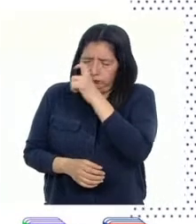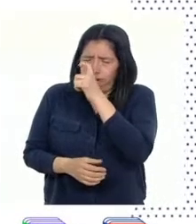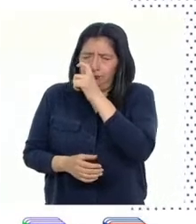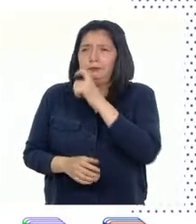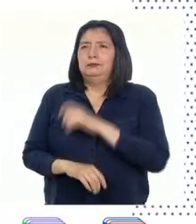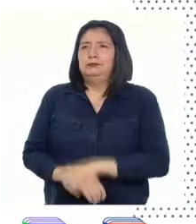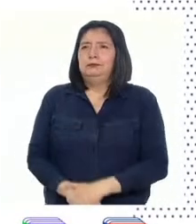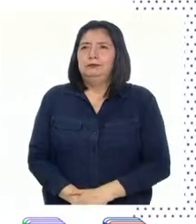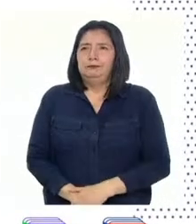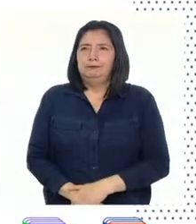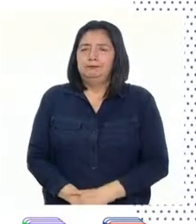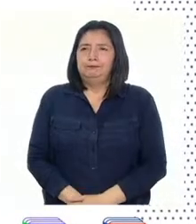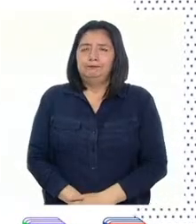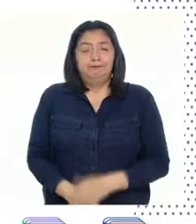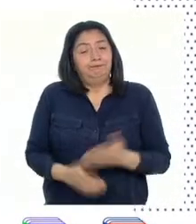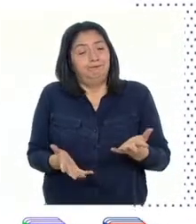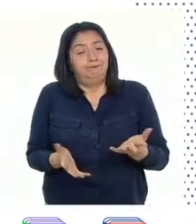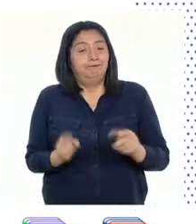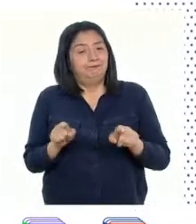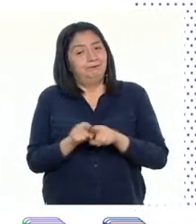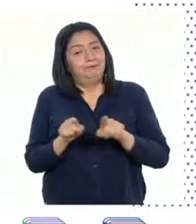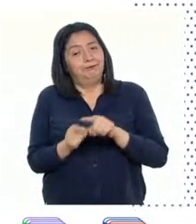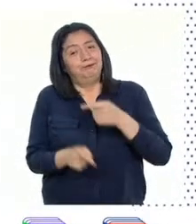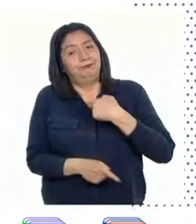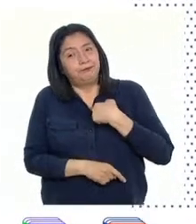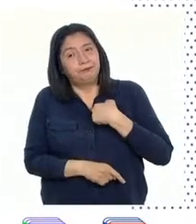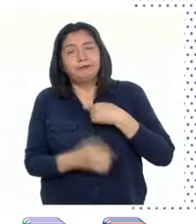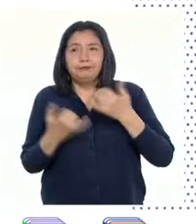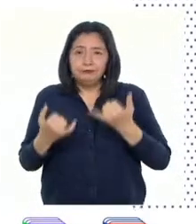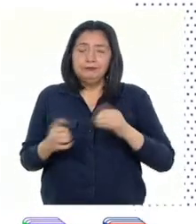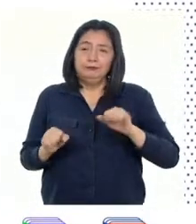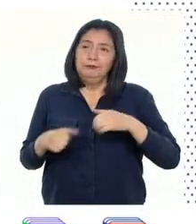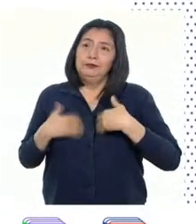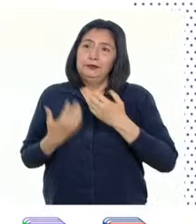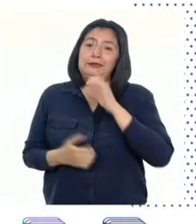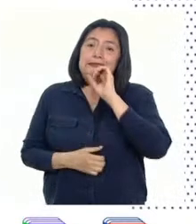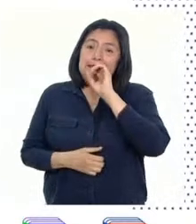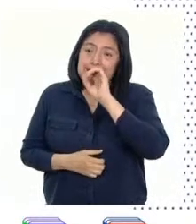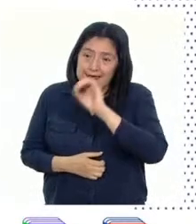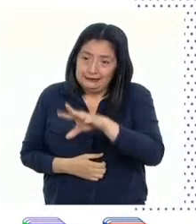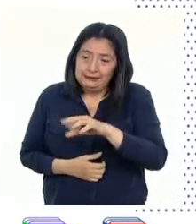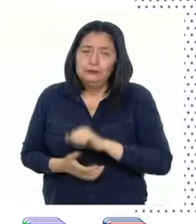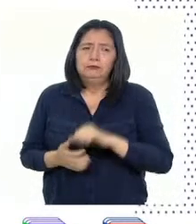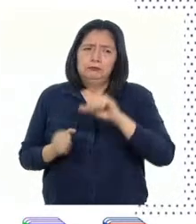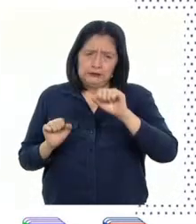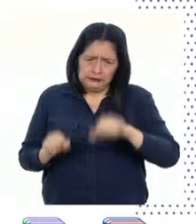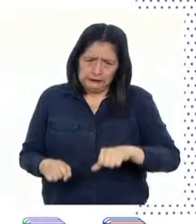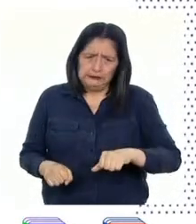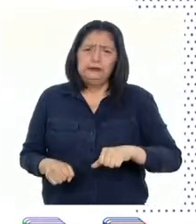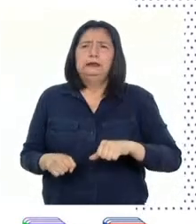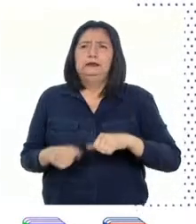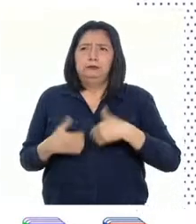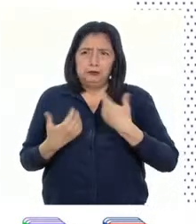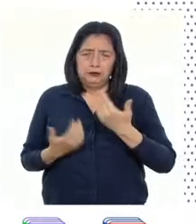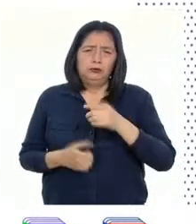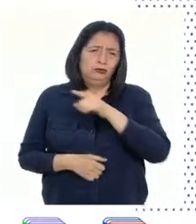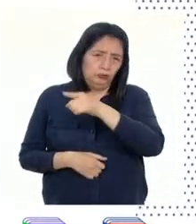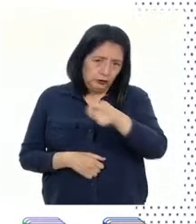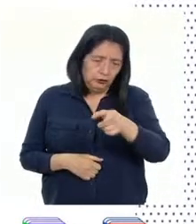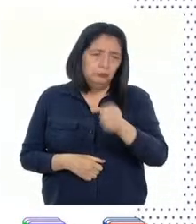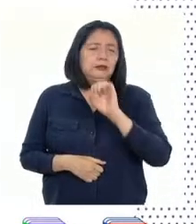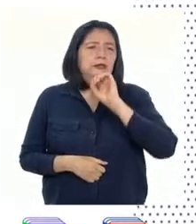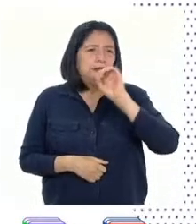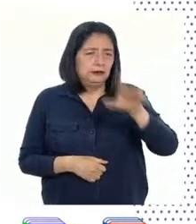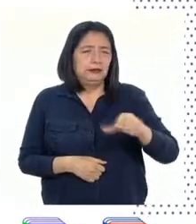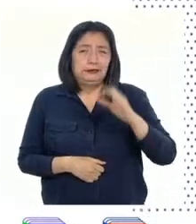dificultad. Y así como yo ahora les puedo decir a ustedes que si se puede, ustedes podrán